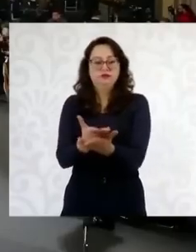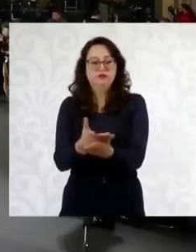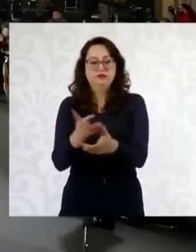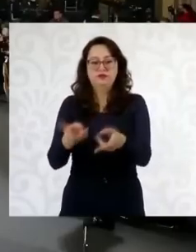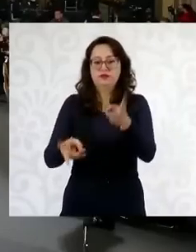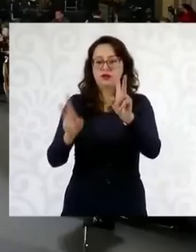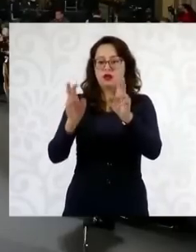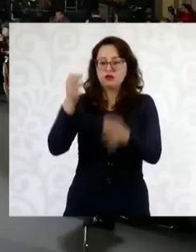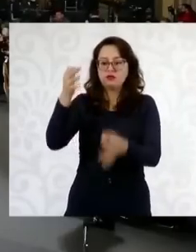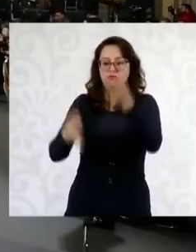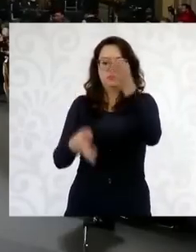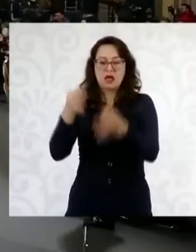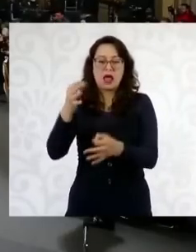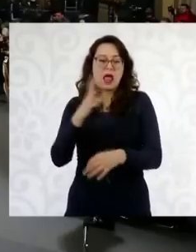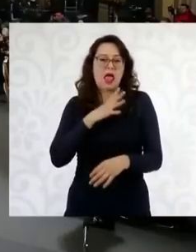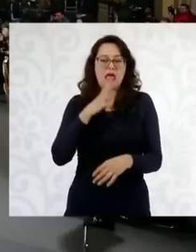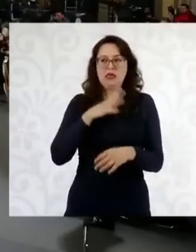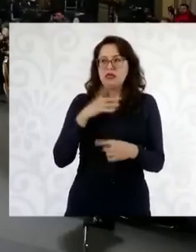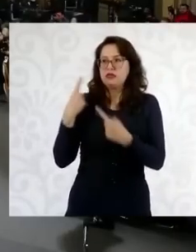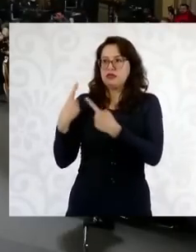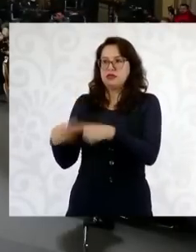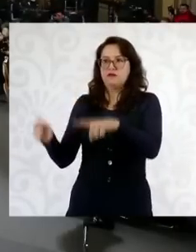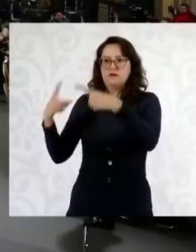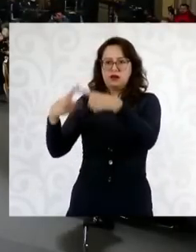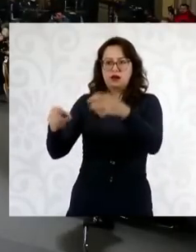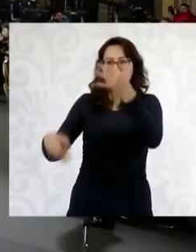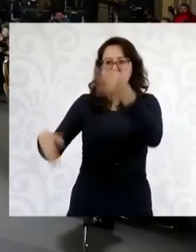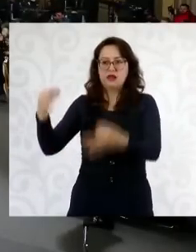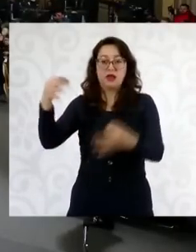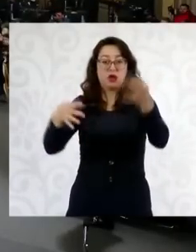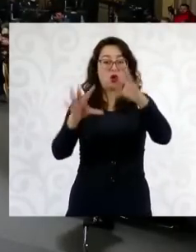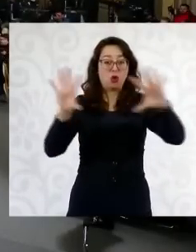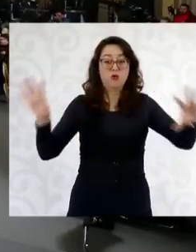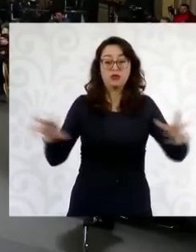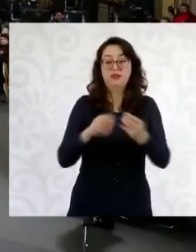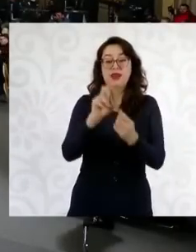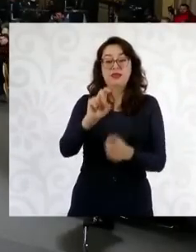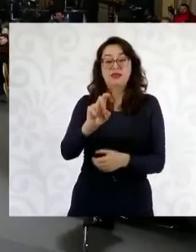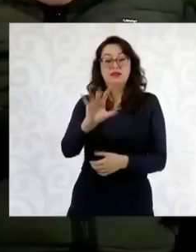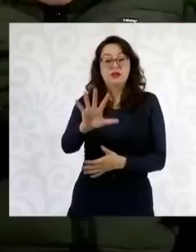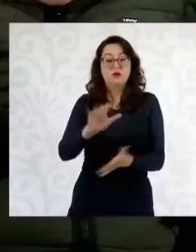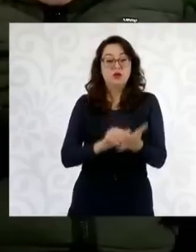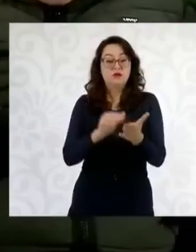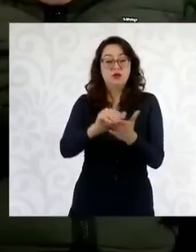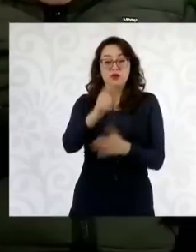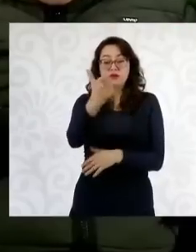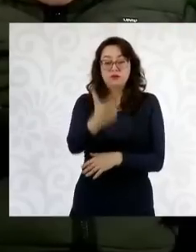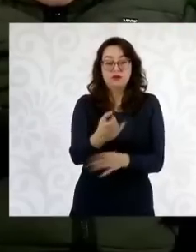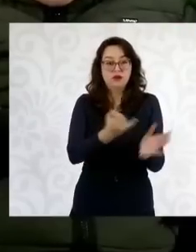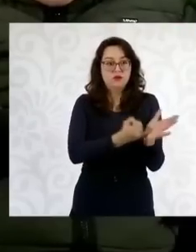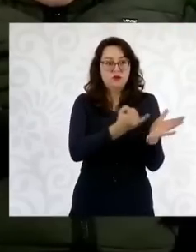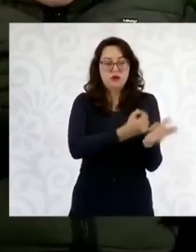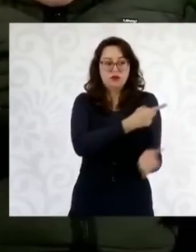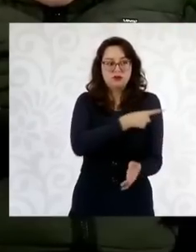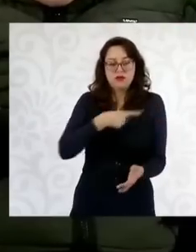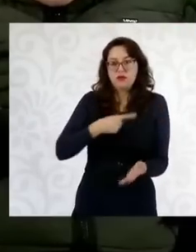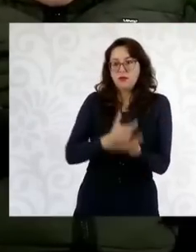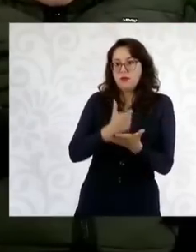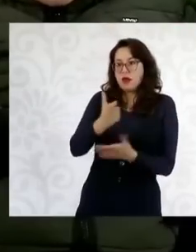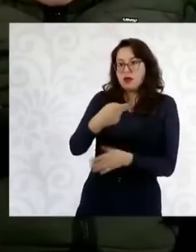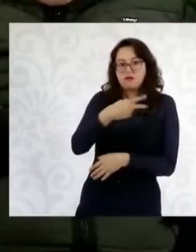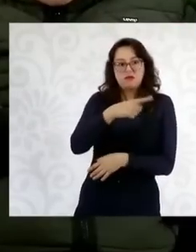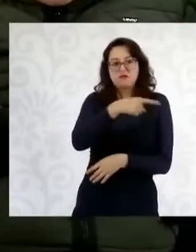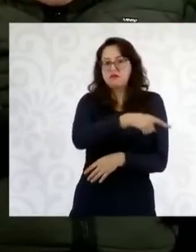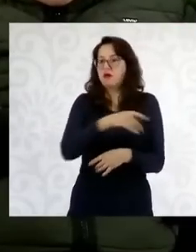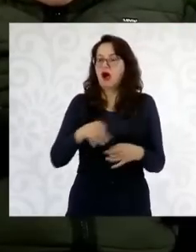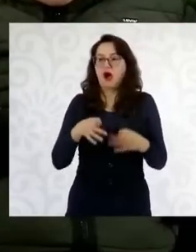porque están divididos, son diversos, en suma 35,000 millones de pesos? Sin embargo, todavía con recursos legales se está pidiendo que